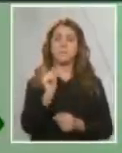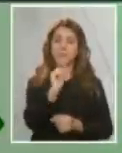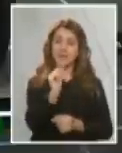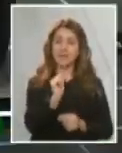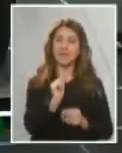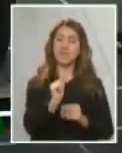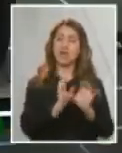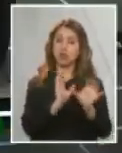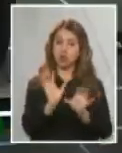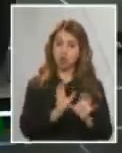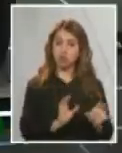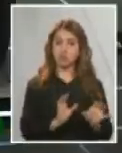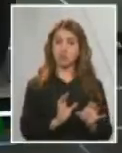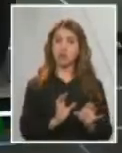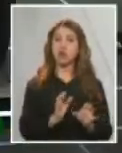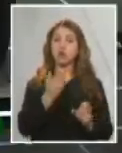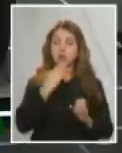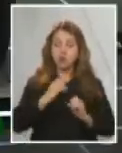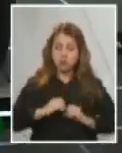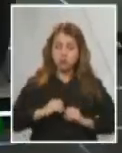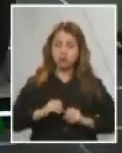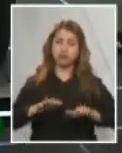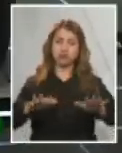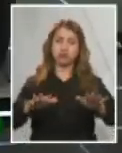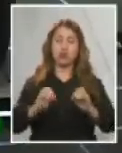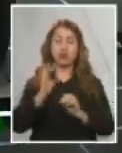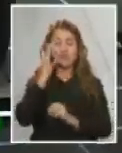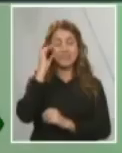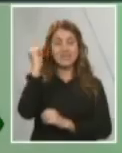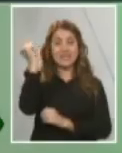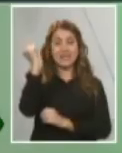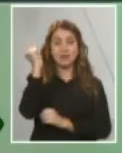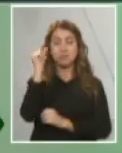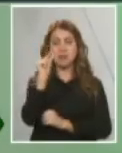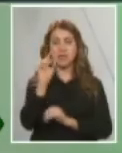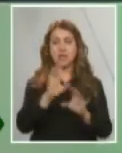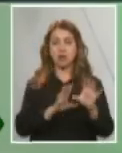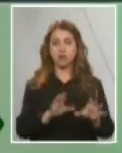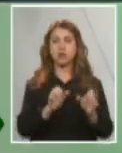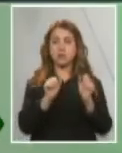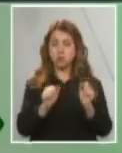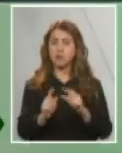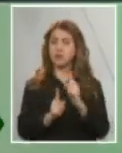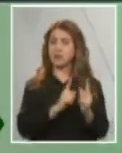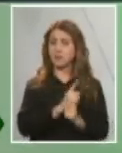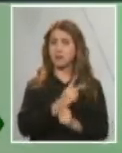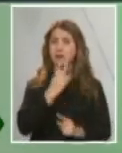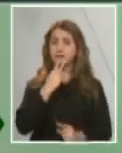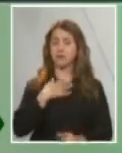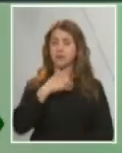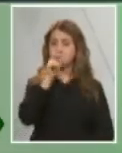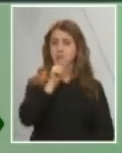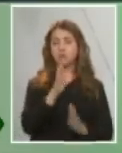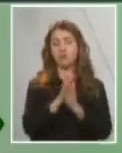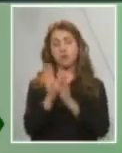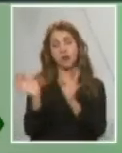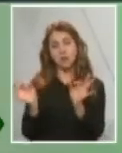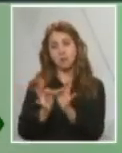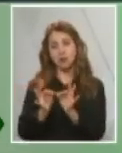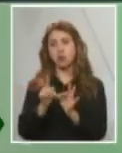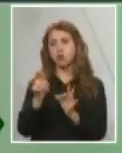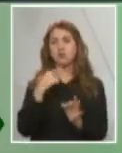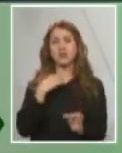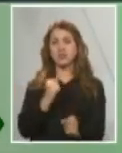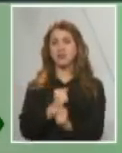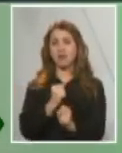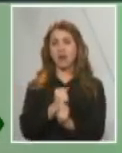cosas, cuando se masifican o cuando se crean pequeñas cosas, cuánto le pueden cambiar la vida a alguien? Que tú nos expliques un poco tú, que trabajas